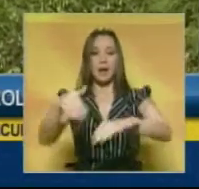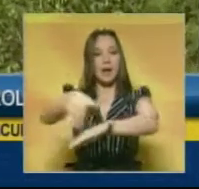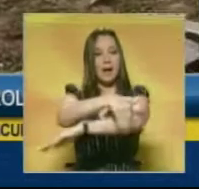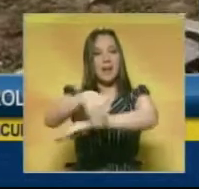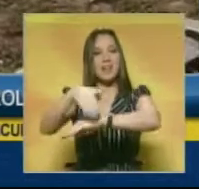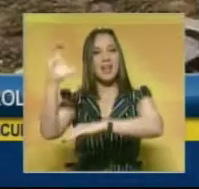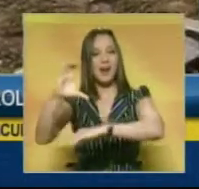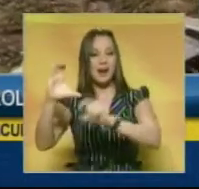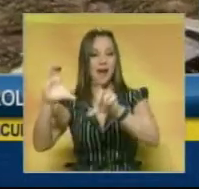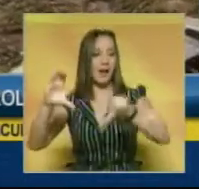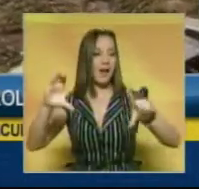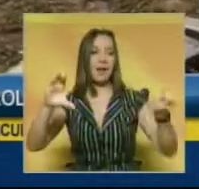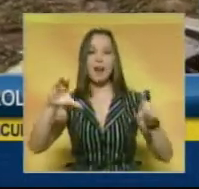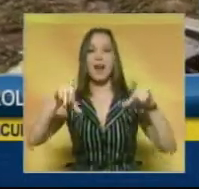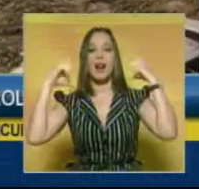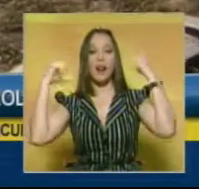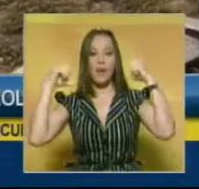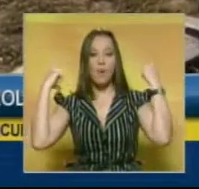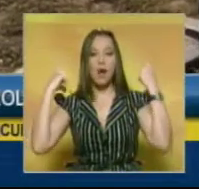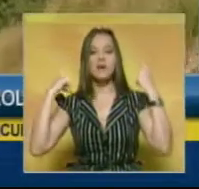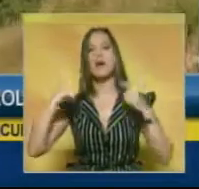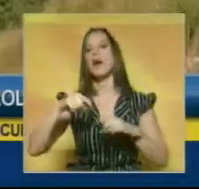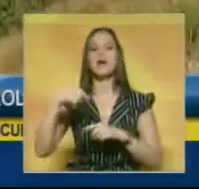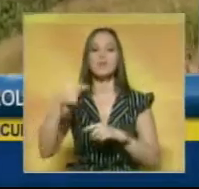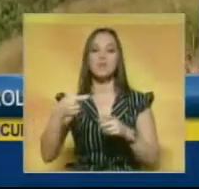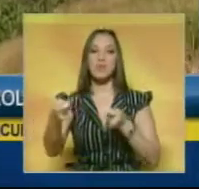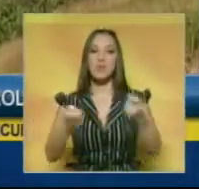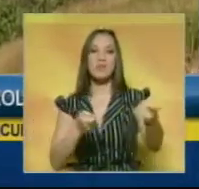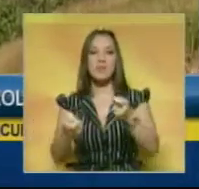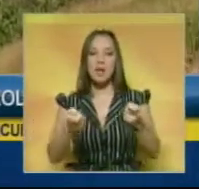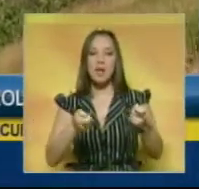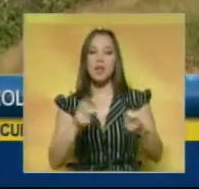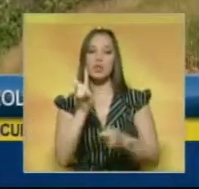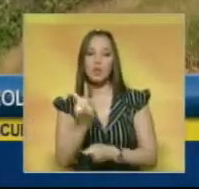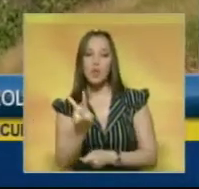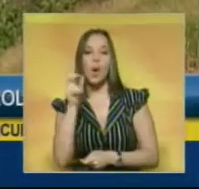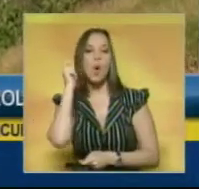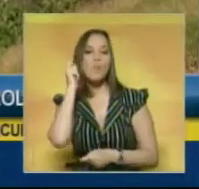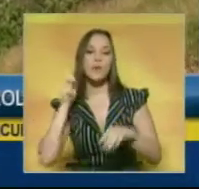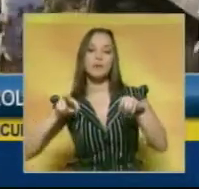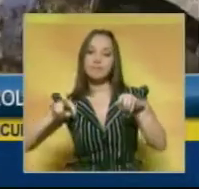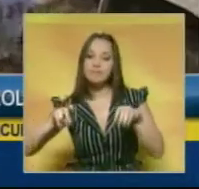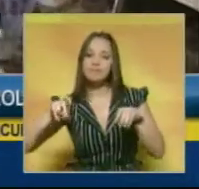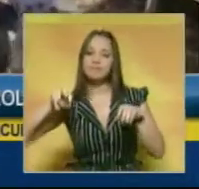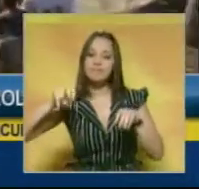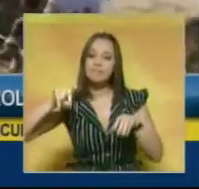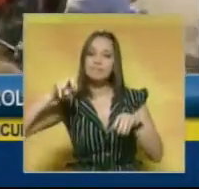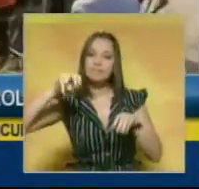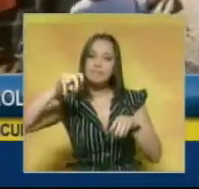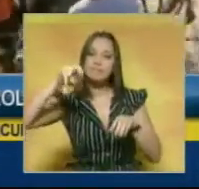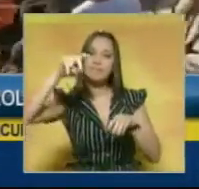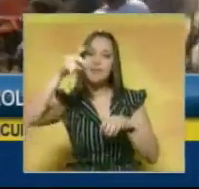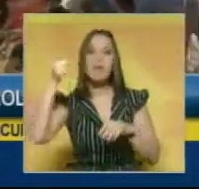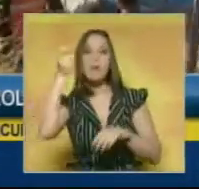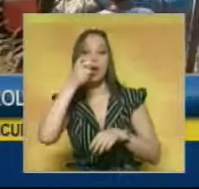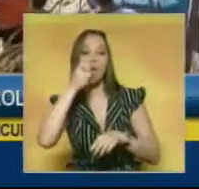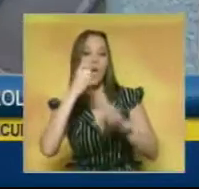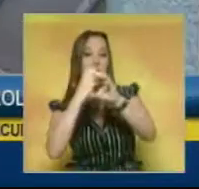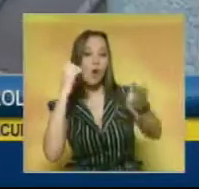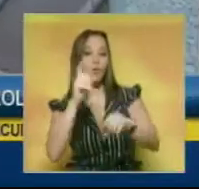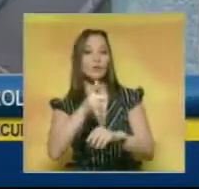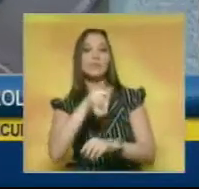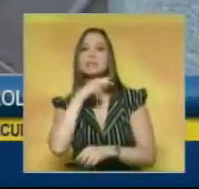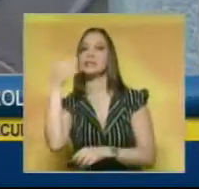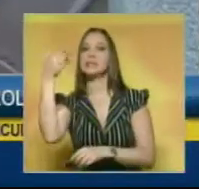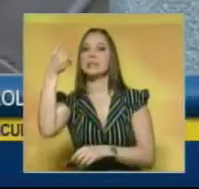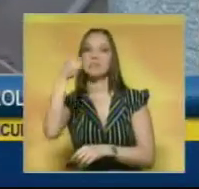Caracas-La Guaira, a la altura del sector El Cambural de Tacagua Vieja. 2 mujeres que iban subiendo a pie por una caminería hacia la parada de autobuses